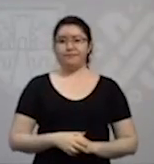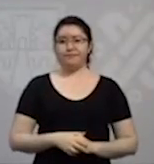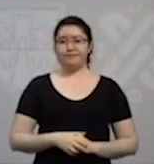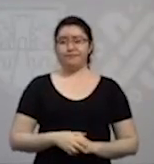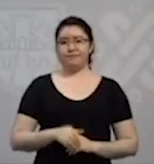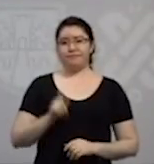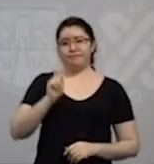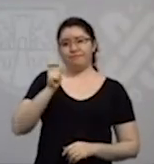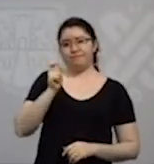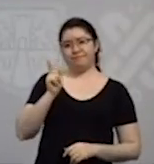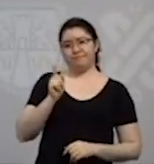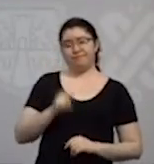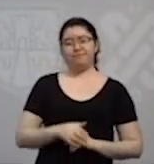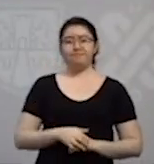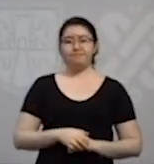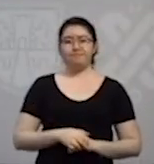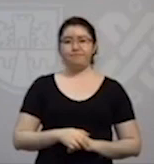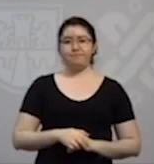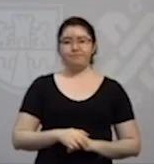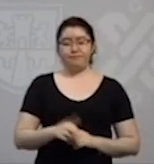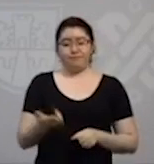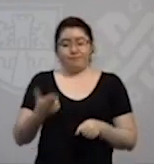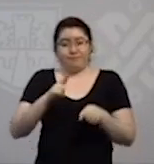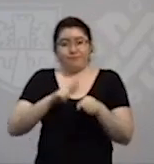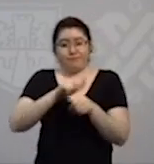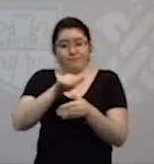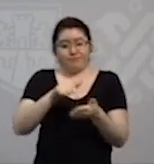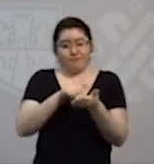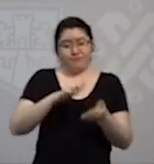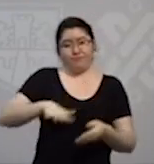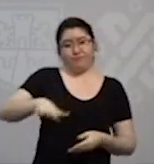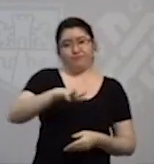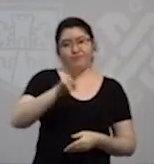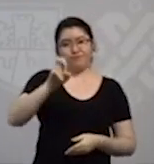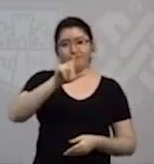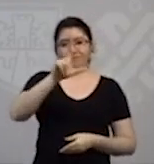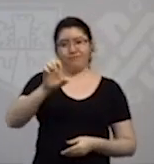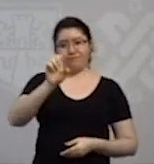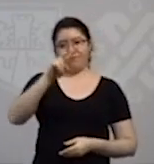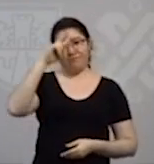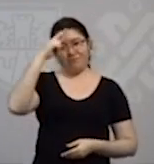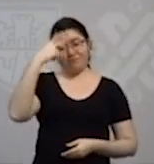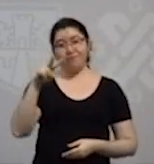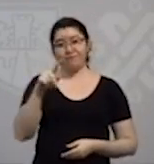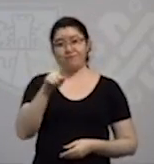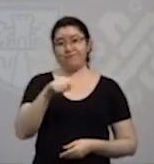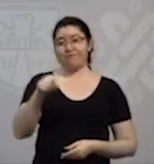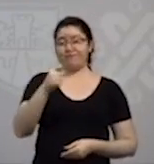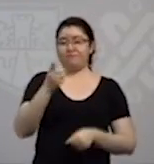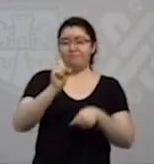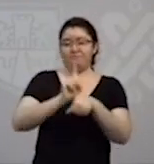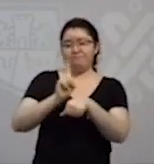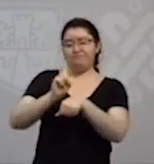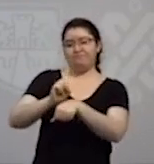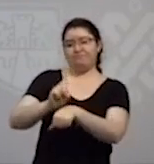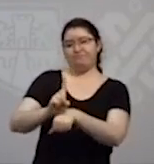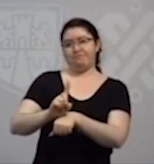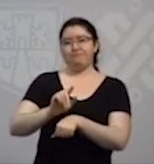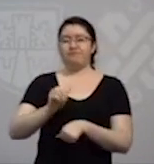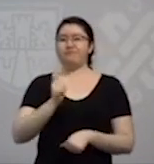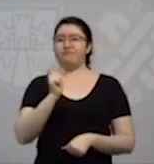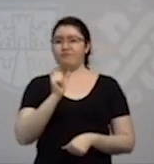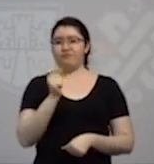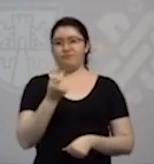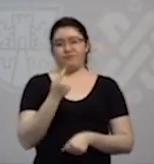Este es la hospitalización en la zona metropolitana del Valle de México, día con día, desde el 1